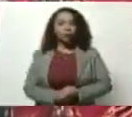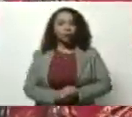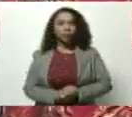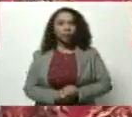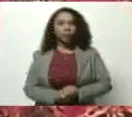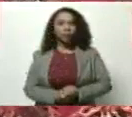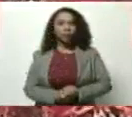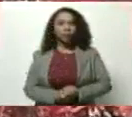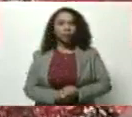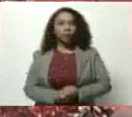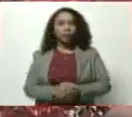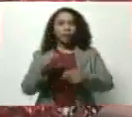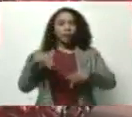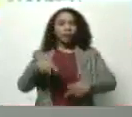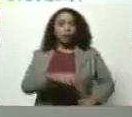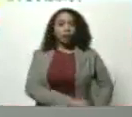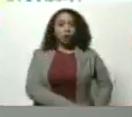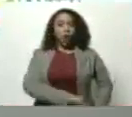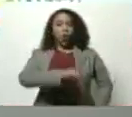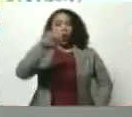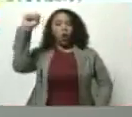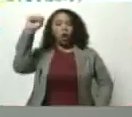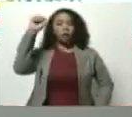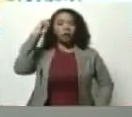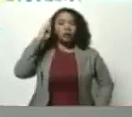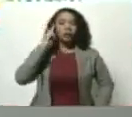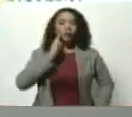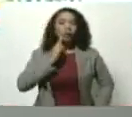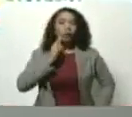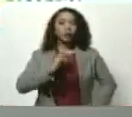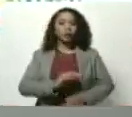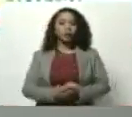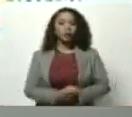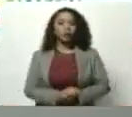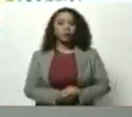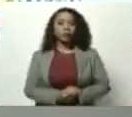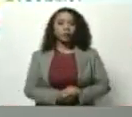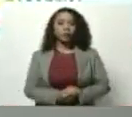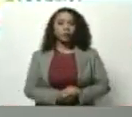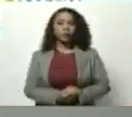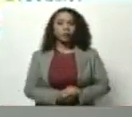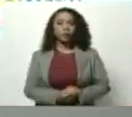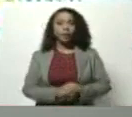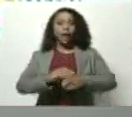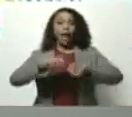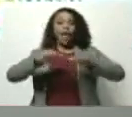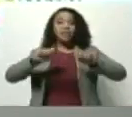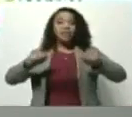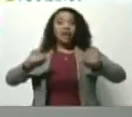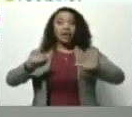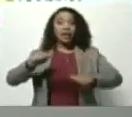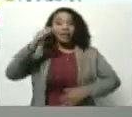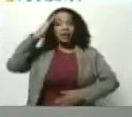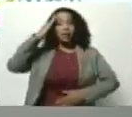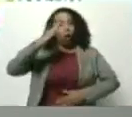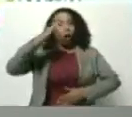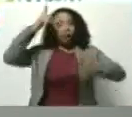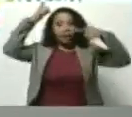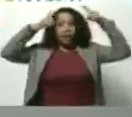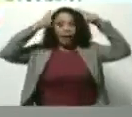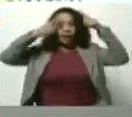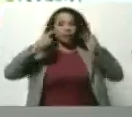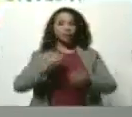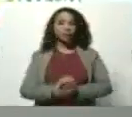de este libertador simón bolívar como la tierra del comandante hugo chávez